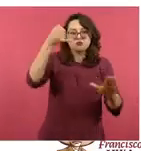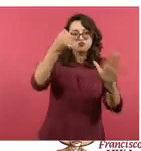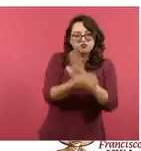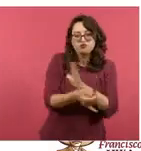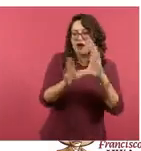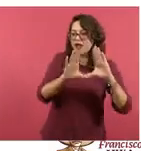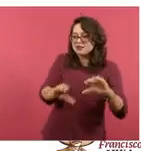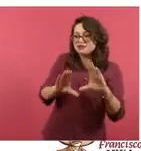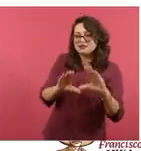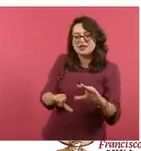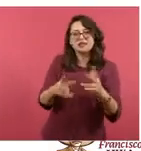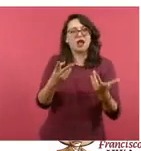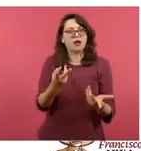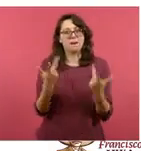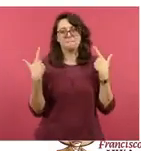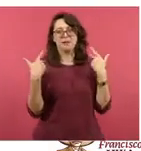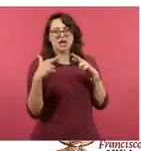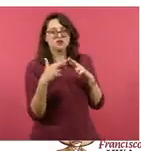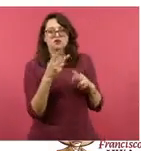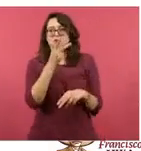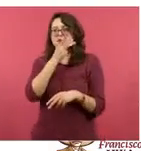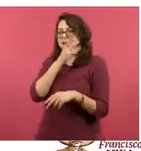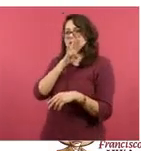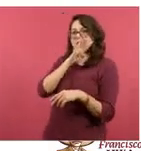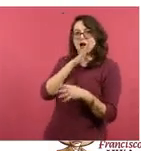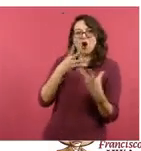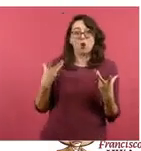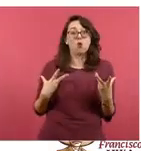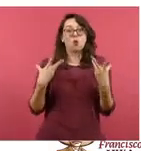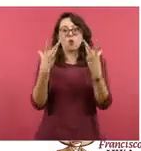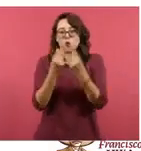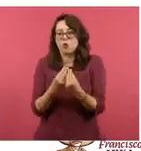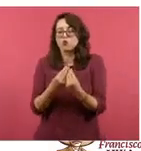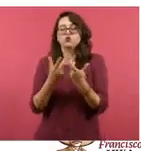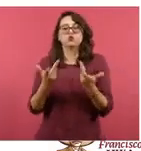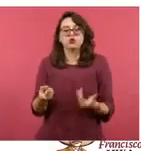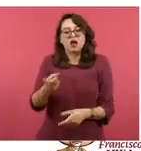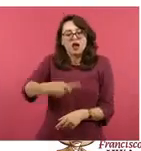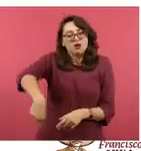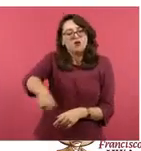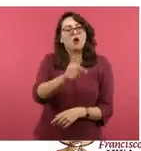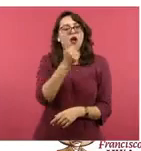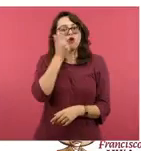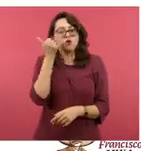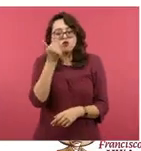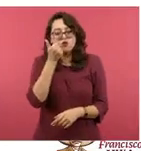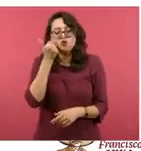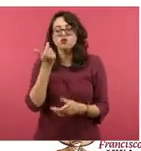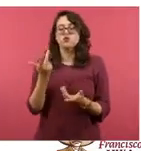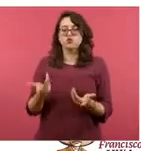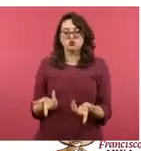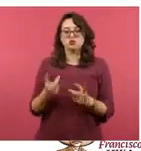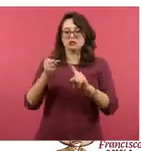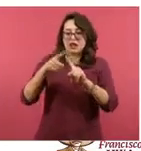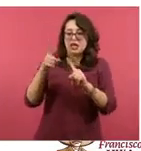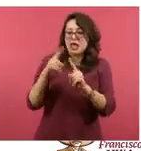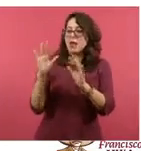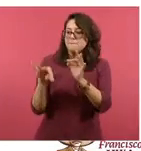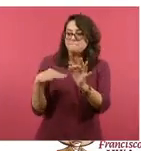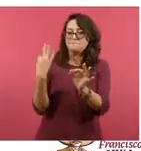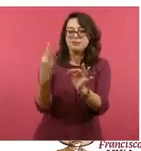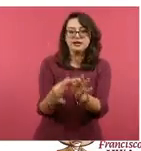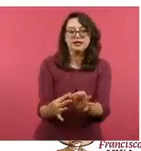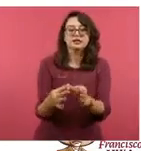los alumnos, brindando valores, cuidando que los alumnos cumplan con su trabajo, con su tarea. No es que